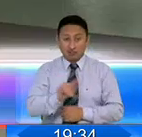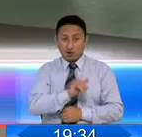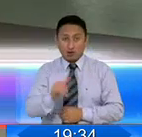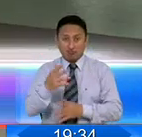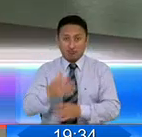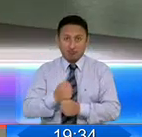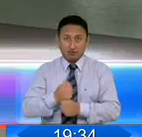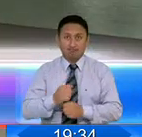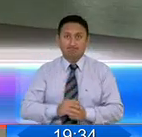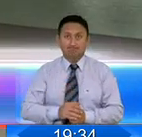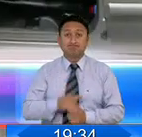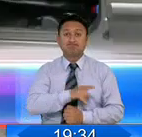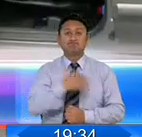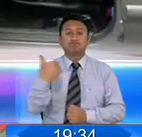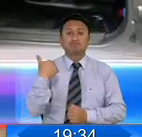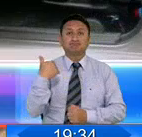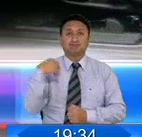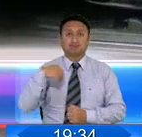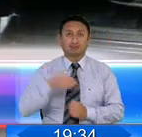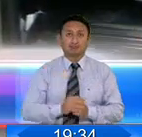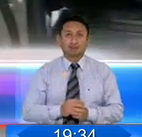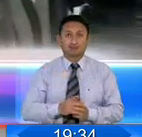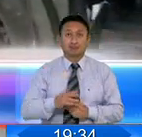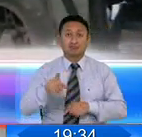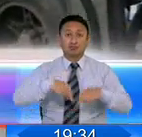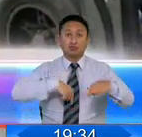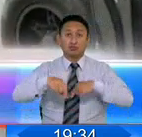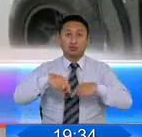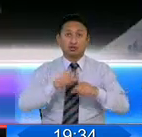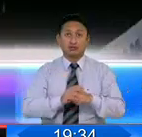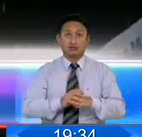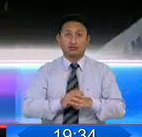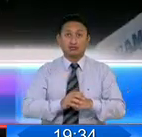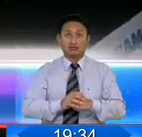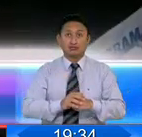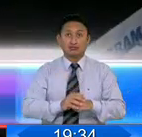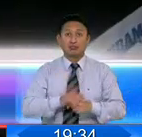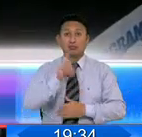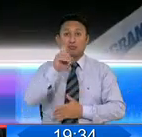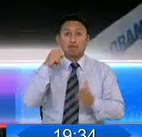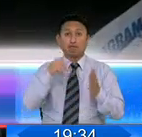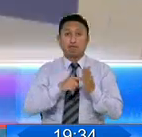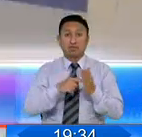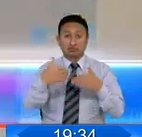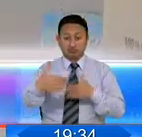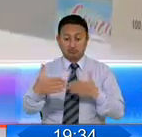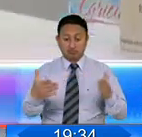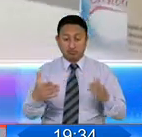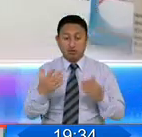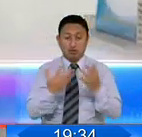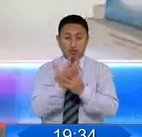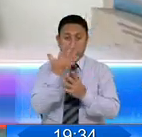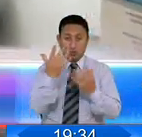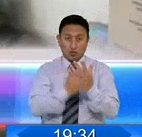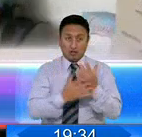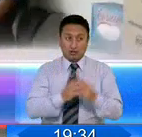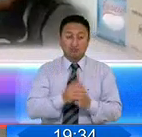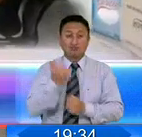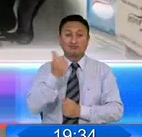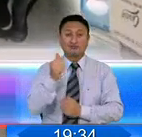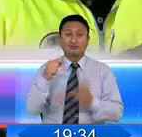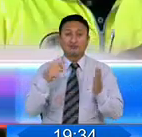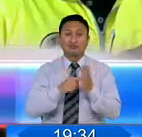En poder de estas personas que circulaban por las calles Inti y Jipigapa se encontró 1000 cajas de guantes, valoradas en aproximadamente